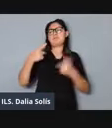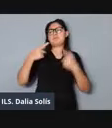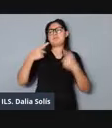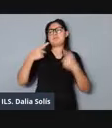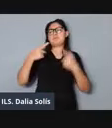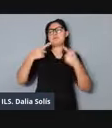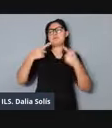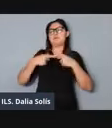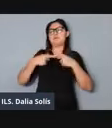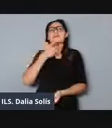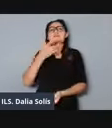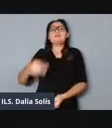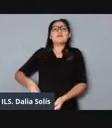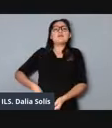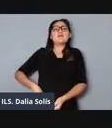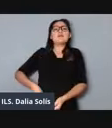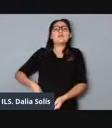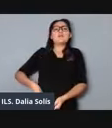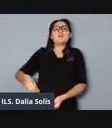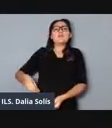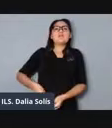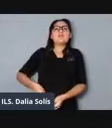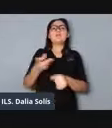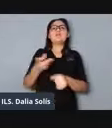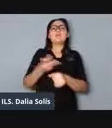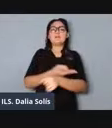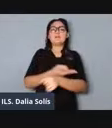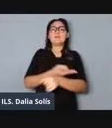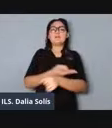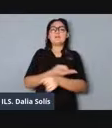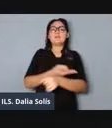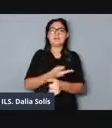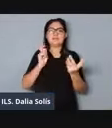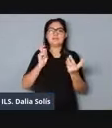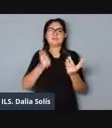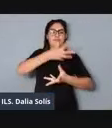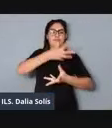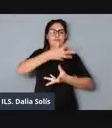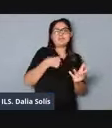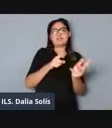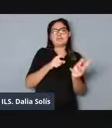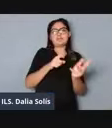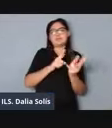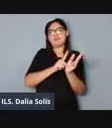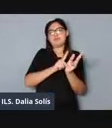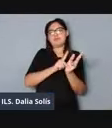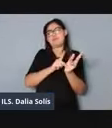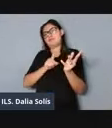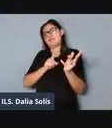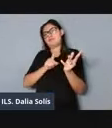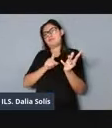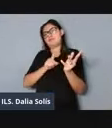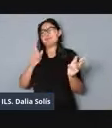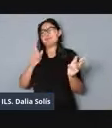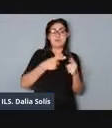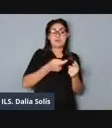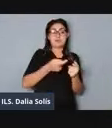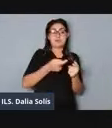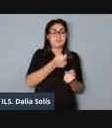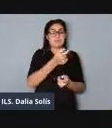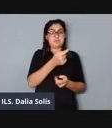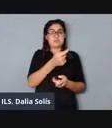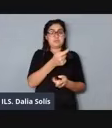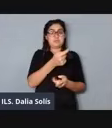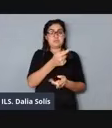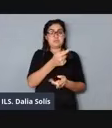relaciones sociales. Es que entre menos gente yo tenga a mi alrededor, entre menos personas que estimo, porque, bueno, hablo de